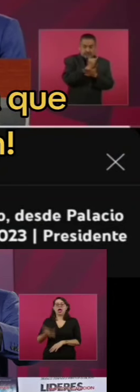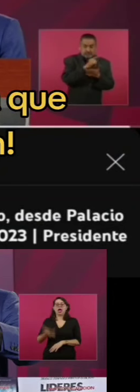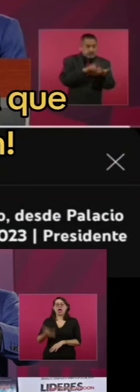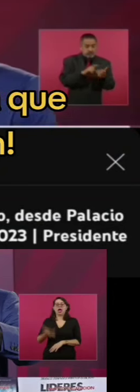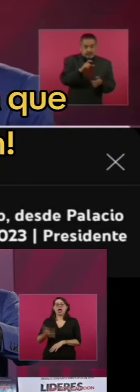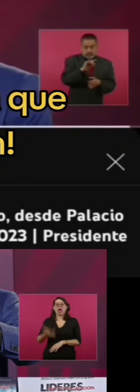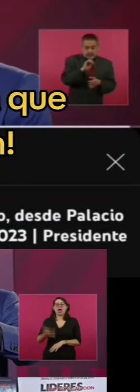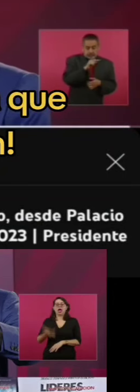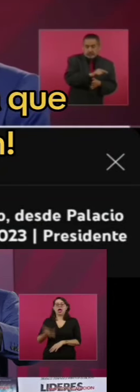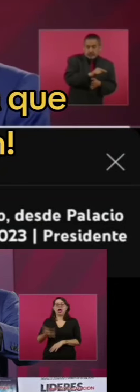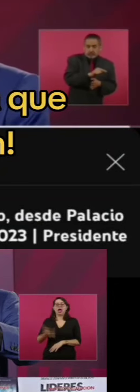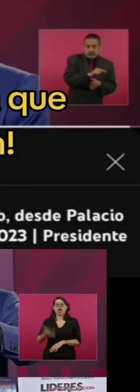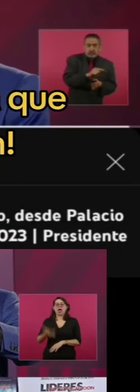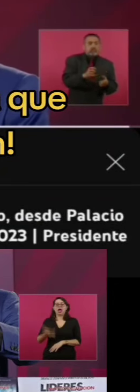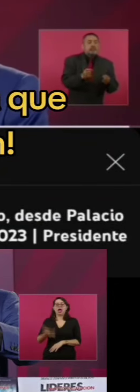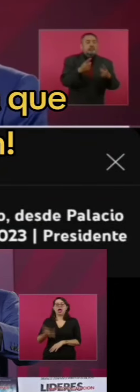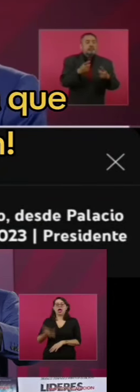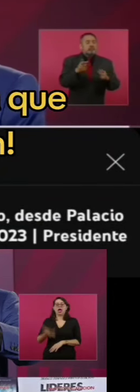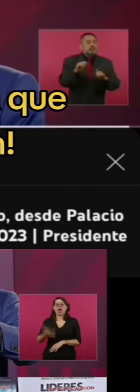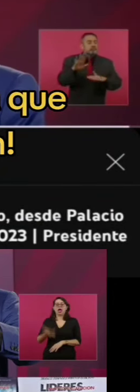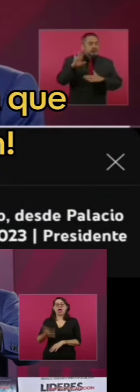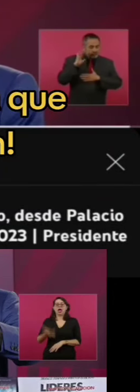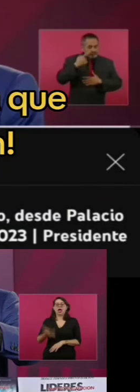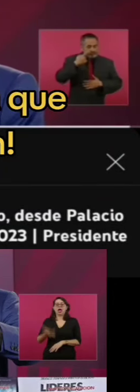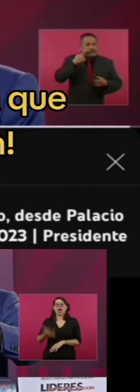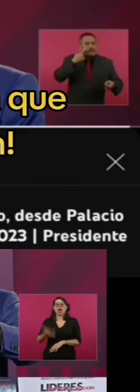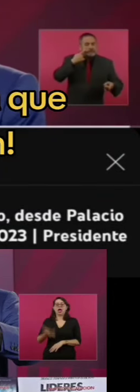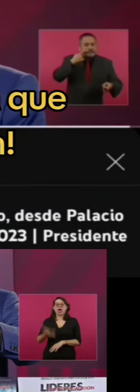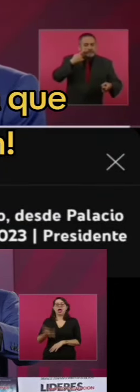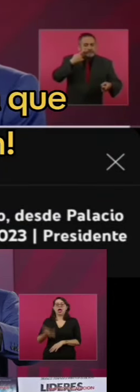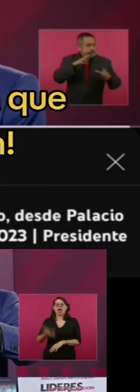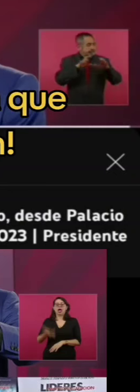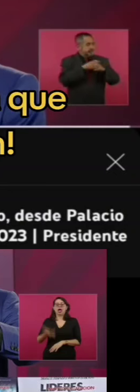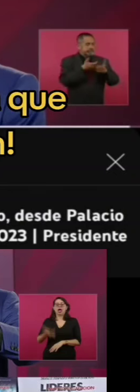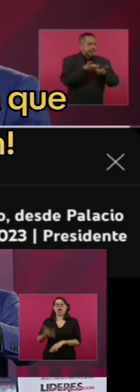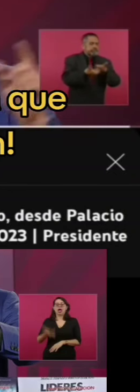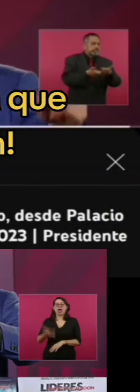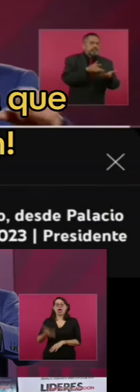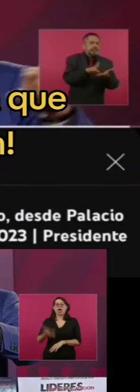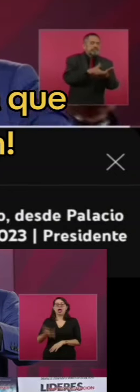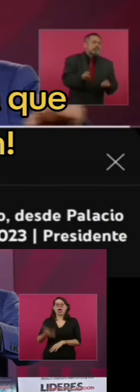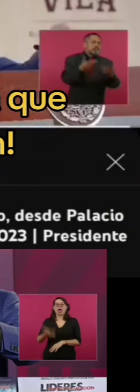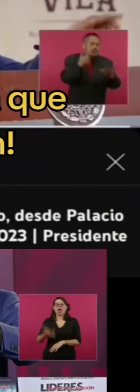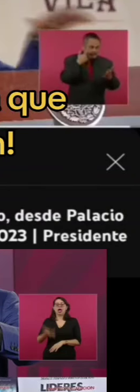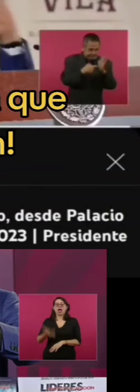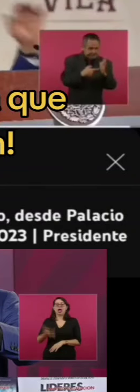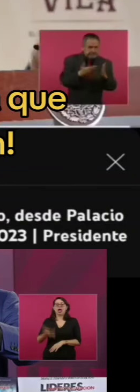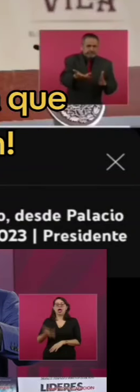a ser Xochitl, ¿a cuánto se comprometen los oligarcas? Porque